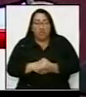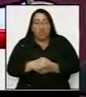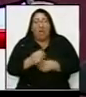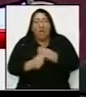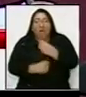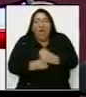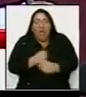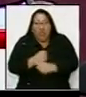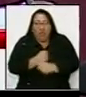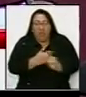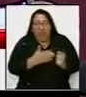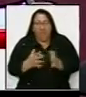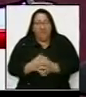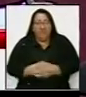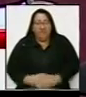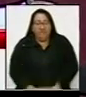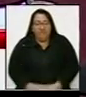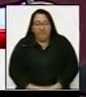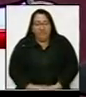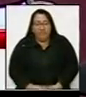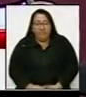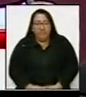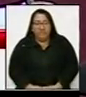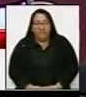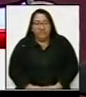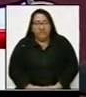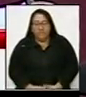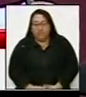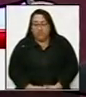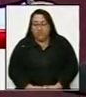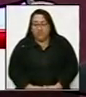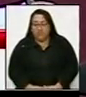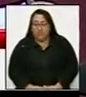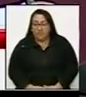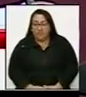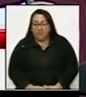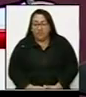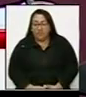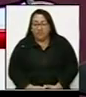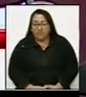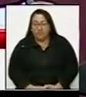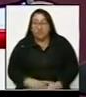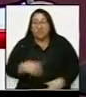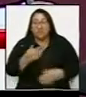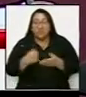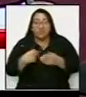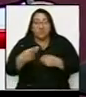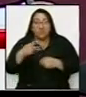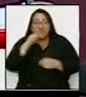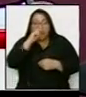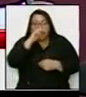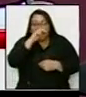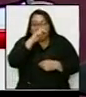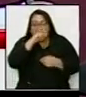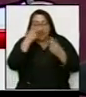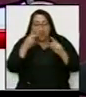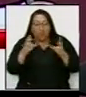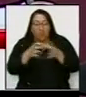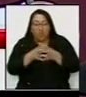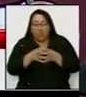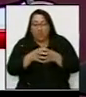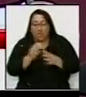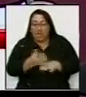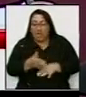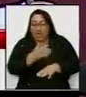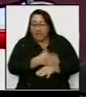trayectoria. Experiencia y trayectoria profesional. Continuamos, por favor. En el proceso de ratificación estamos incrementando que la ratificación antes